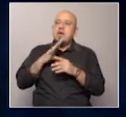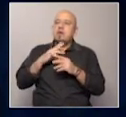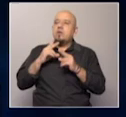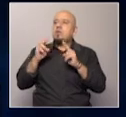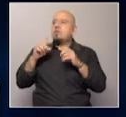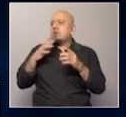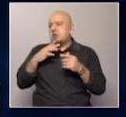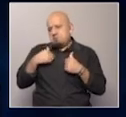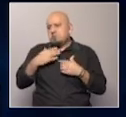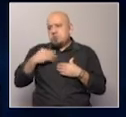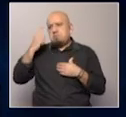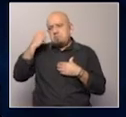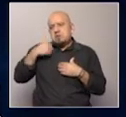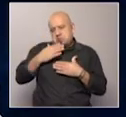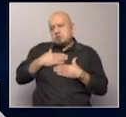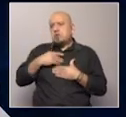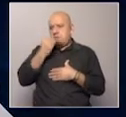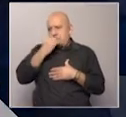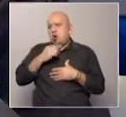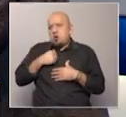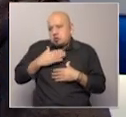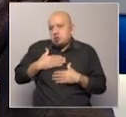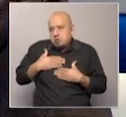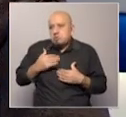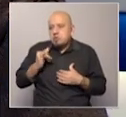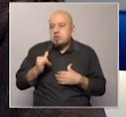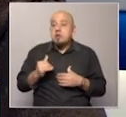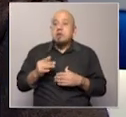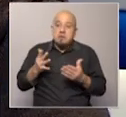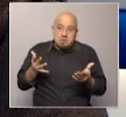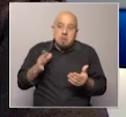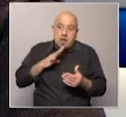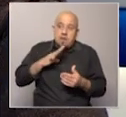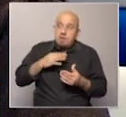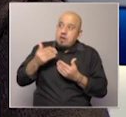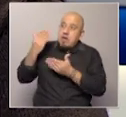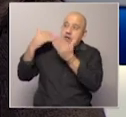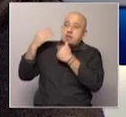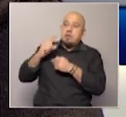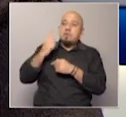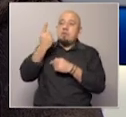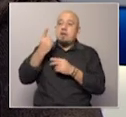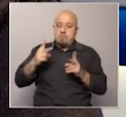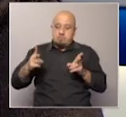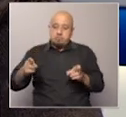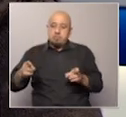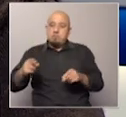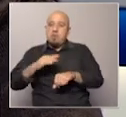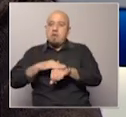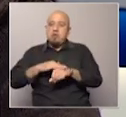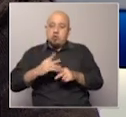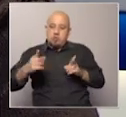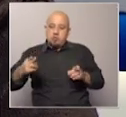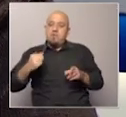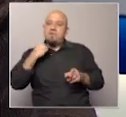de creérsela un poco creo que estaba asociado había todo un intento también de parte del primero asimismo d de tener a la